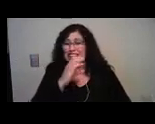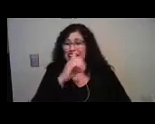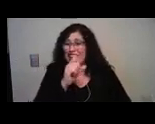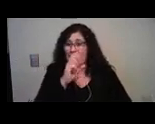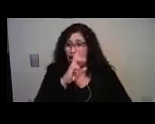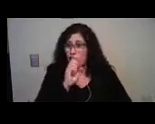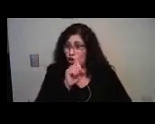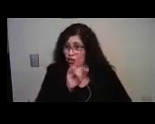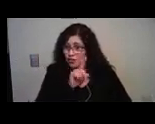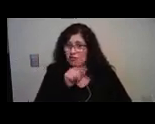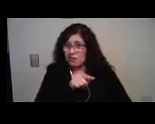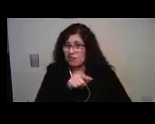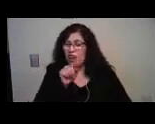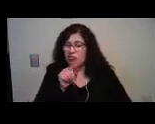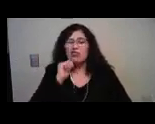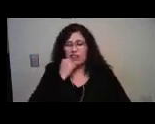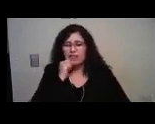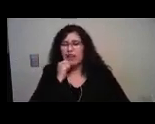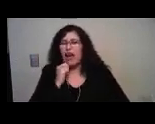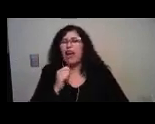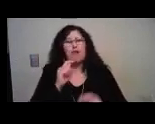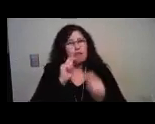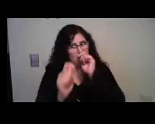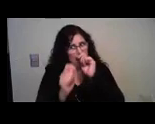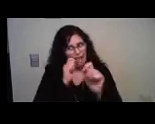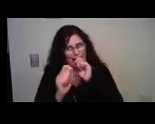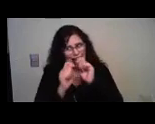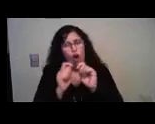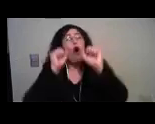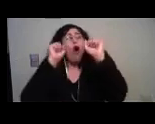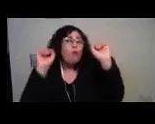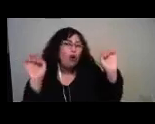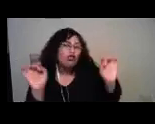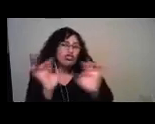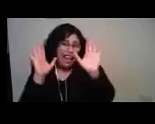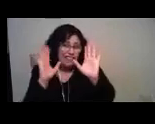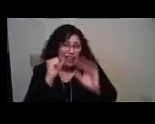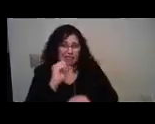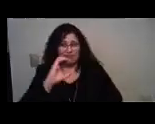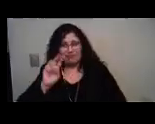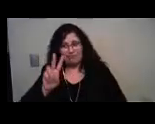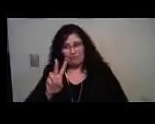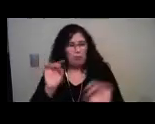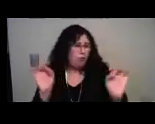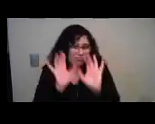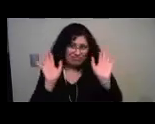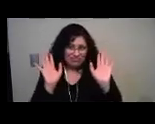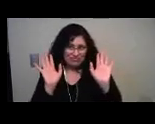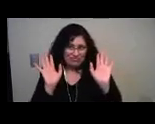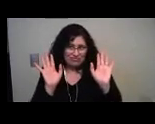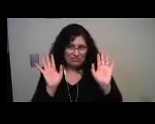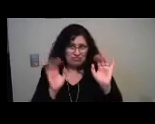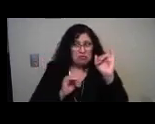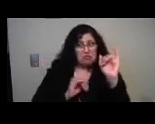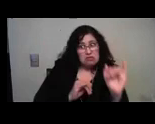para la ocurrencia de un accidente cerebrovascular. ¿De acuerdo?